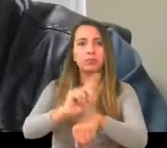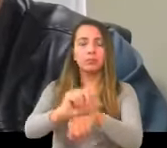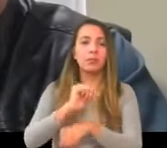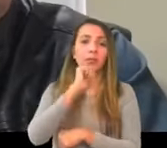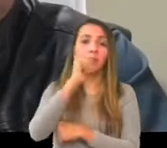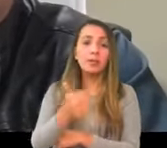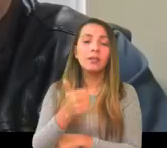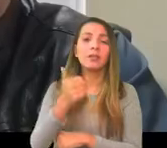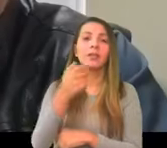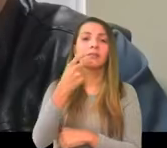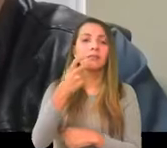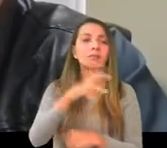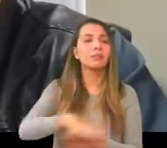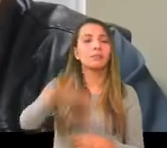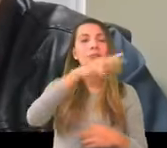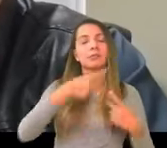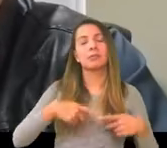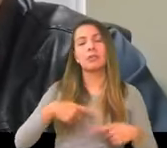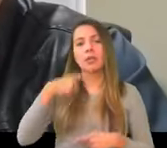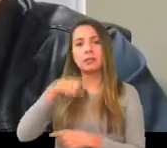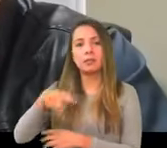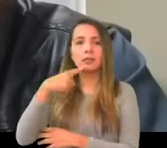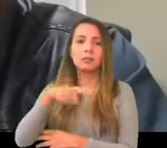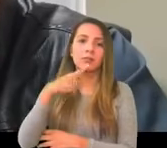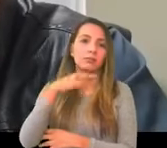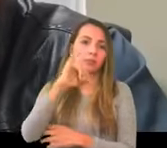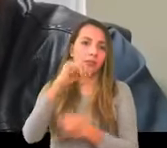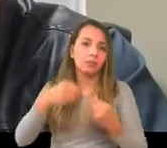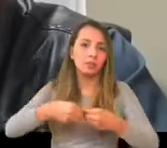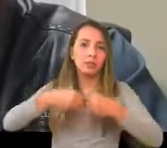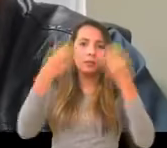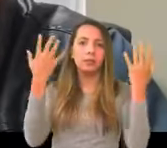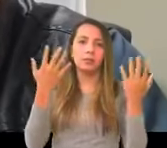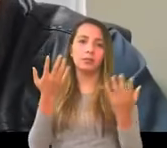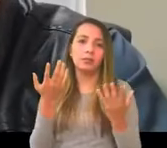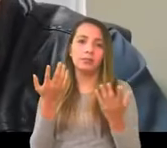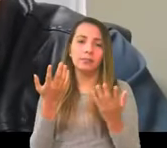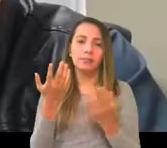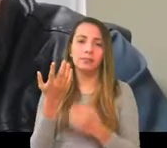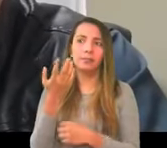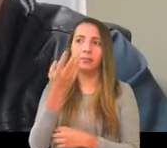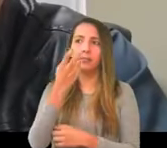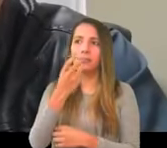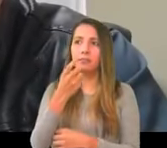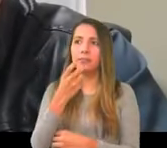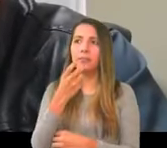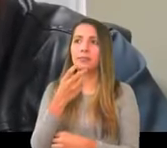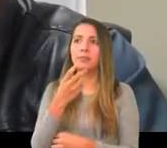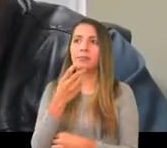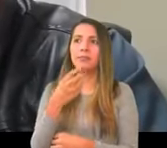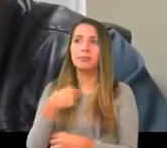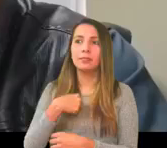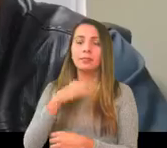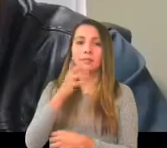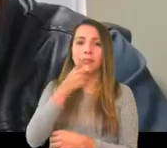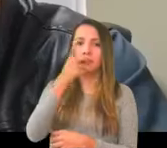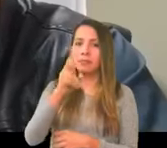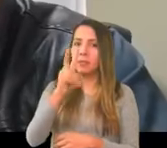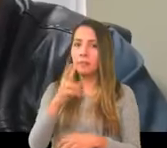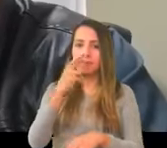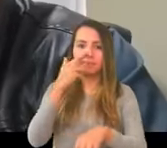con el consecuente reclamo social. Y que también aclaro, yo nunca dije que no podemos, dije que no nos